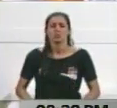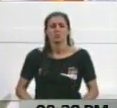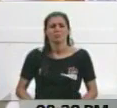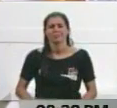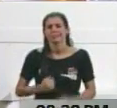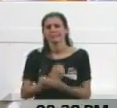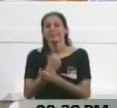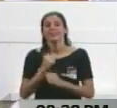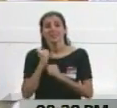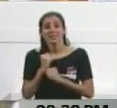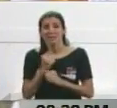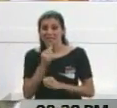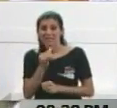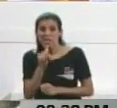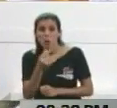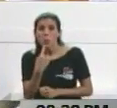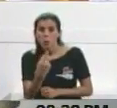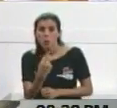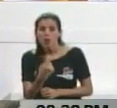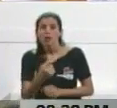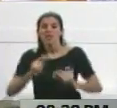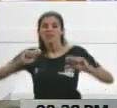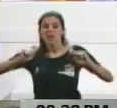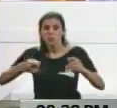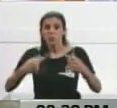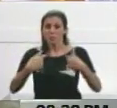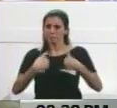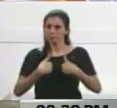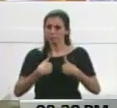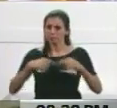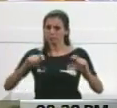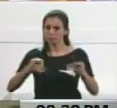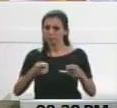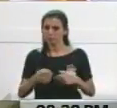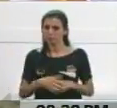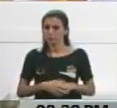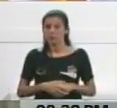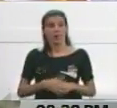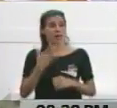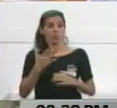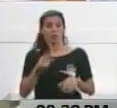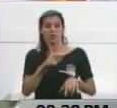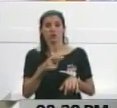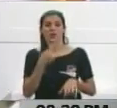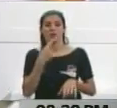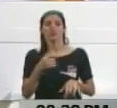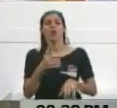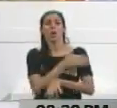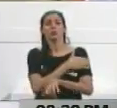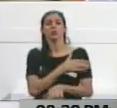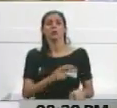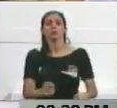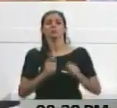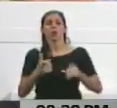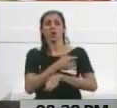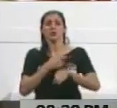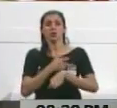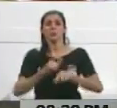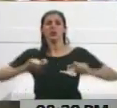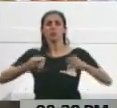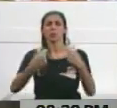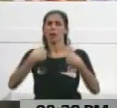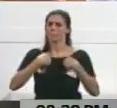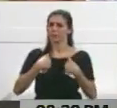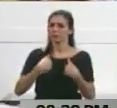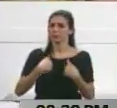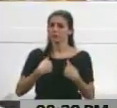anunció que me iban a torturar cuando ellos llegaran al poder. Tú no te has manifestado,